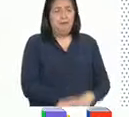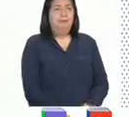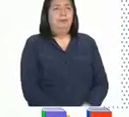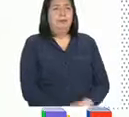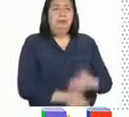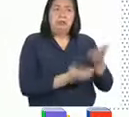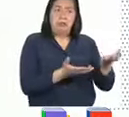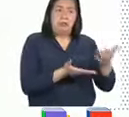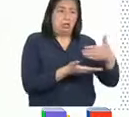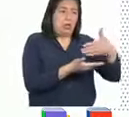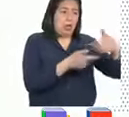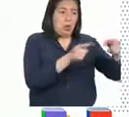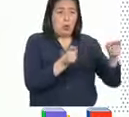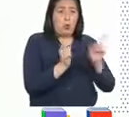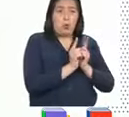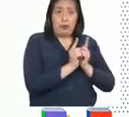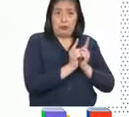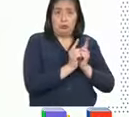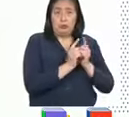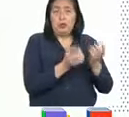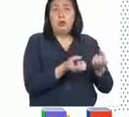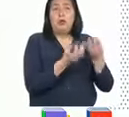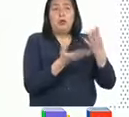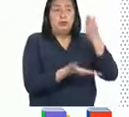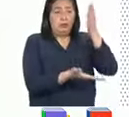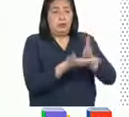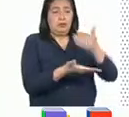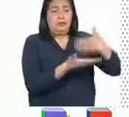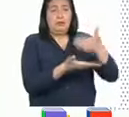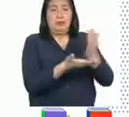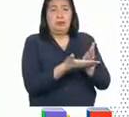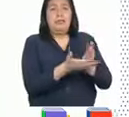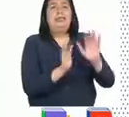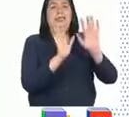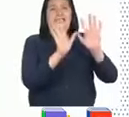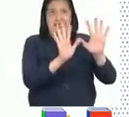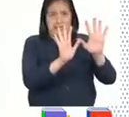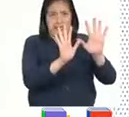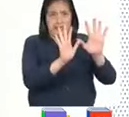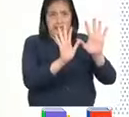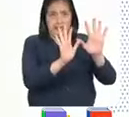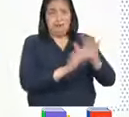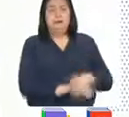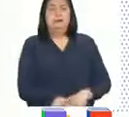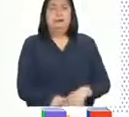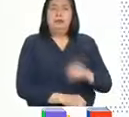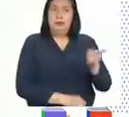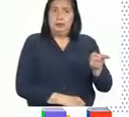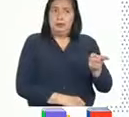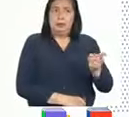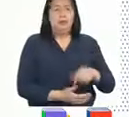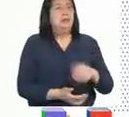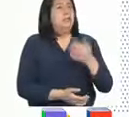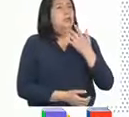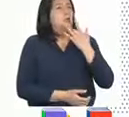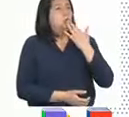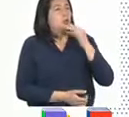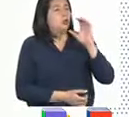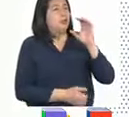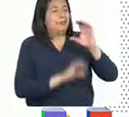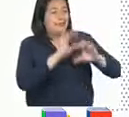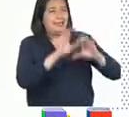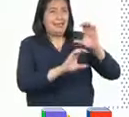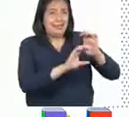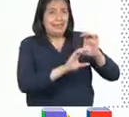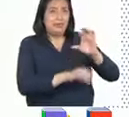más. La torta en este caso debe dividirse en 10 partes. La parte celeste corresponde a lo